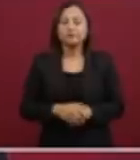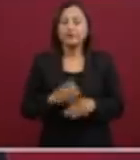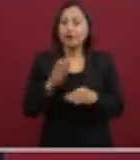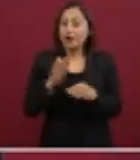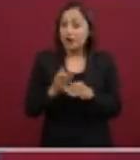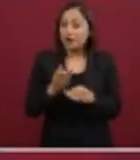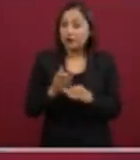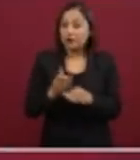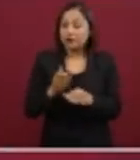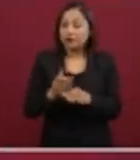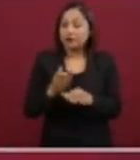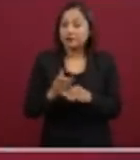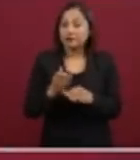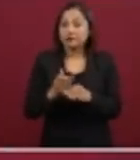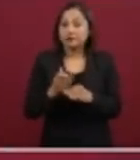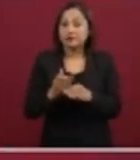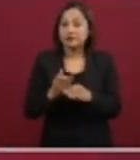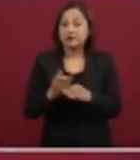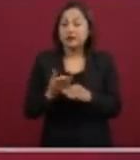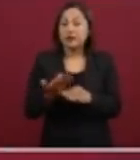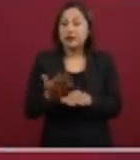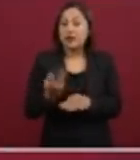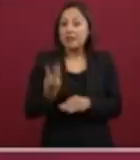hace 3 días